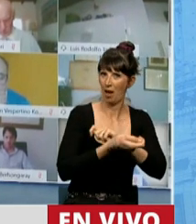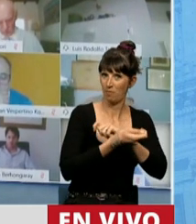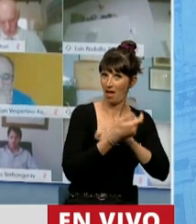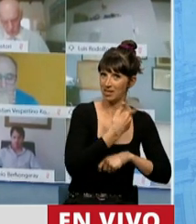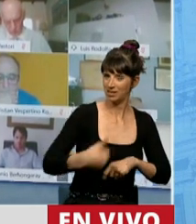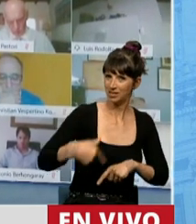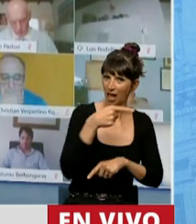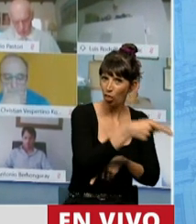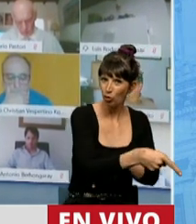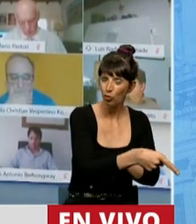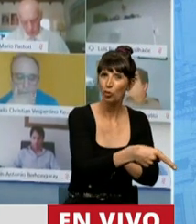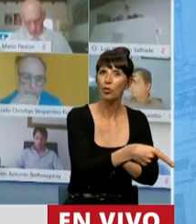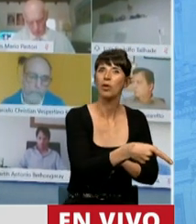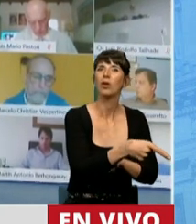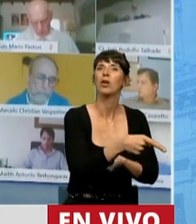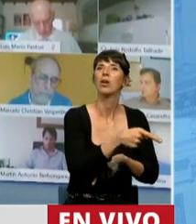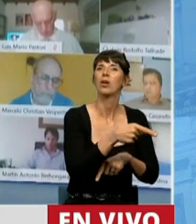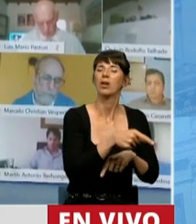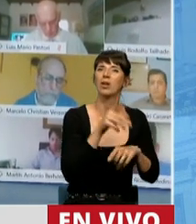30,000 diputado